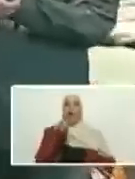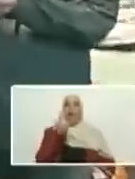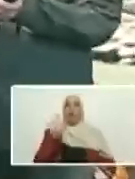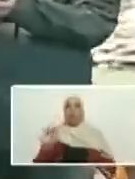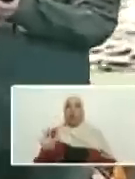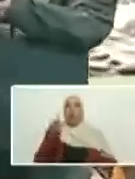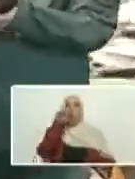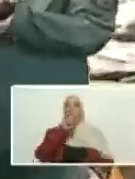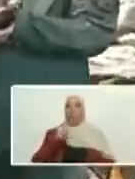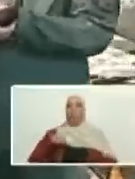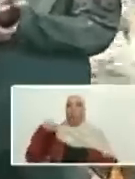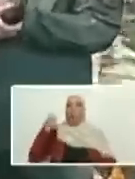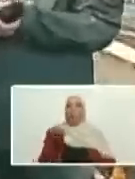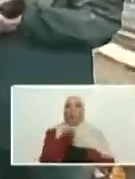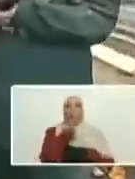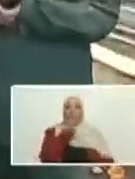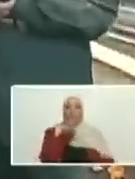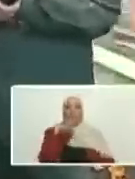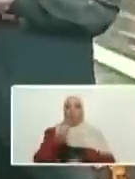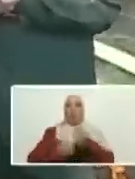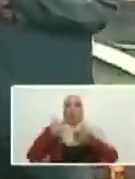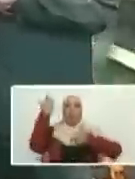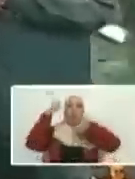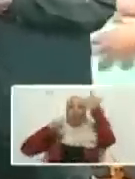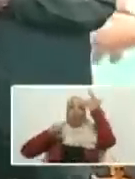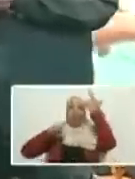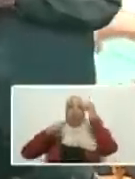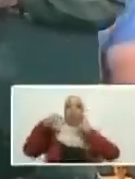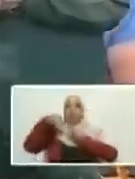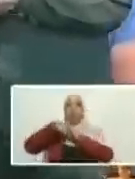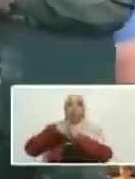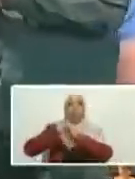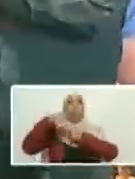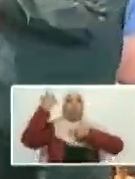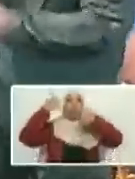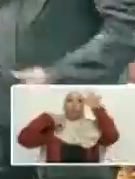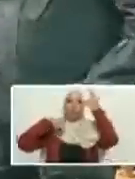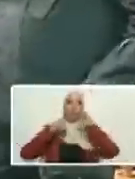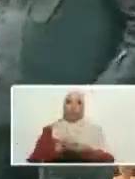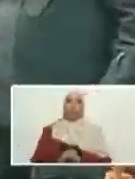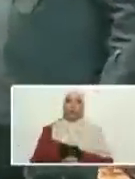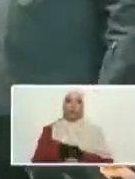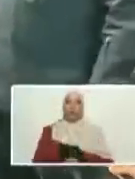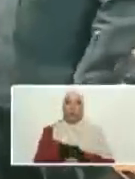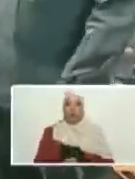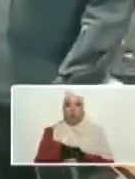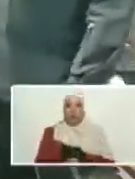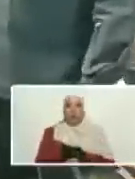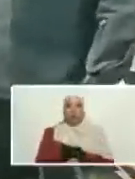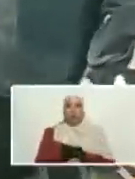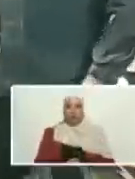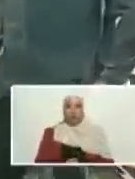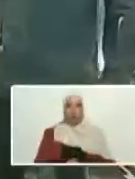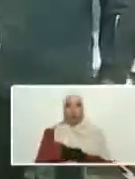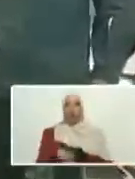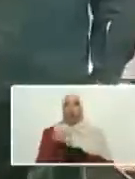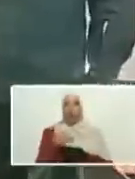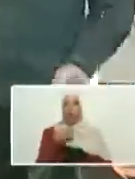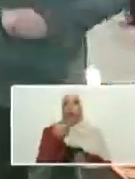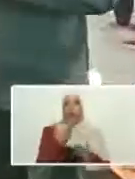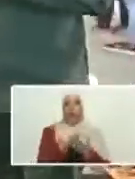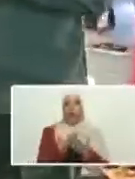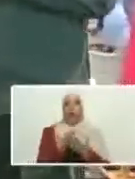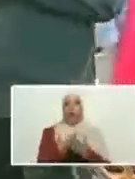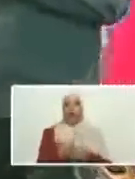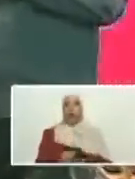después, profundamente chavista. General en jefe, conversadito. Así es, mi comandante en jefe, usted lo ha